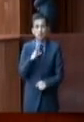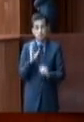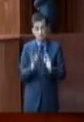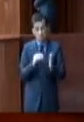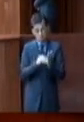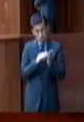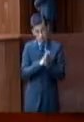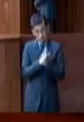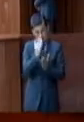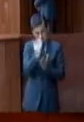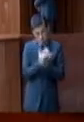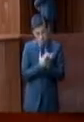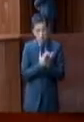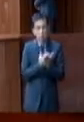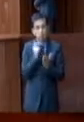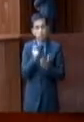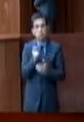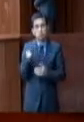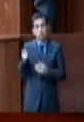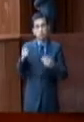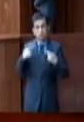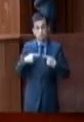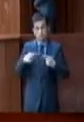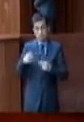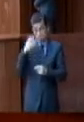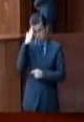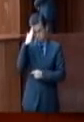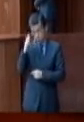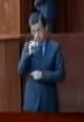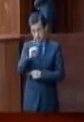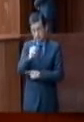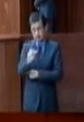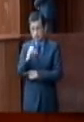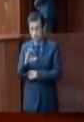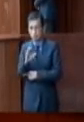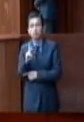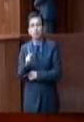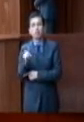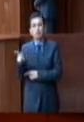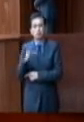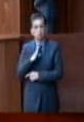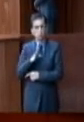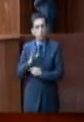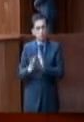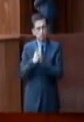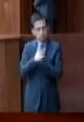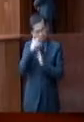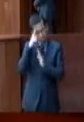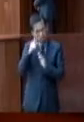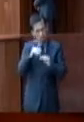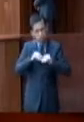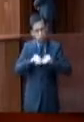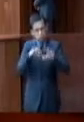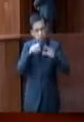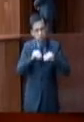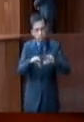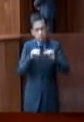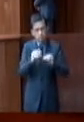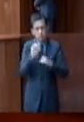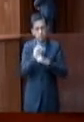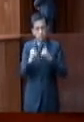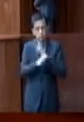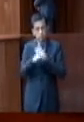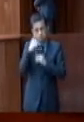expediente que las autoridades de la secretaría de siente y crédito público hayan participado en la publicación de estos logros sindicales con